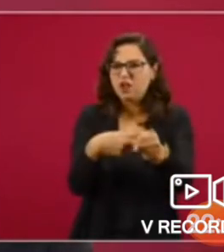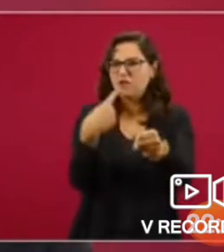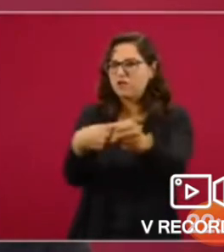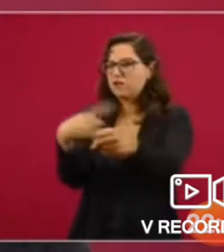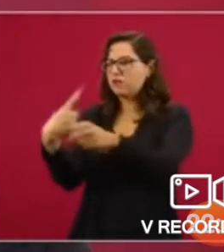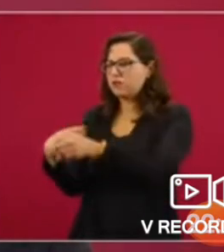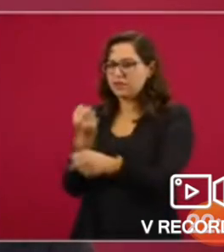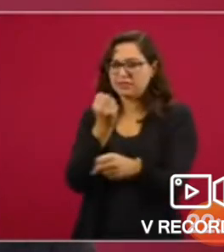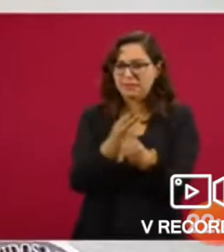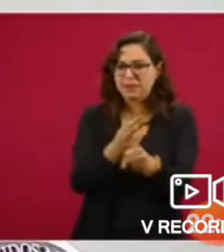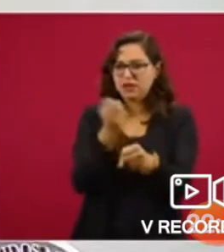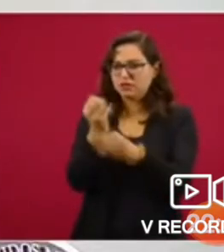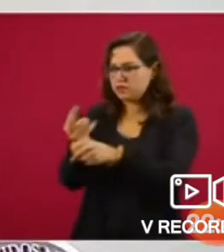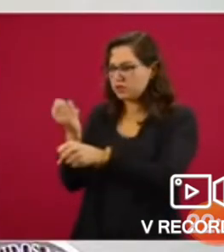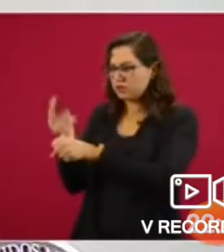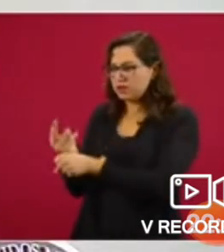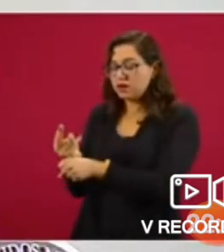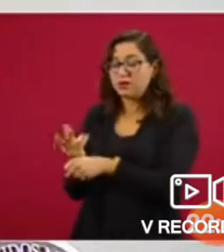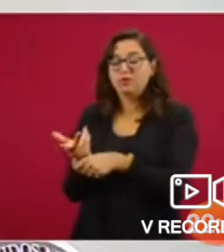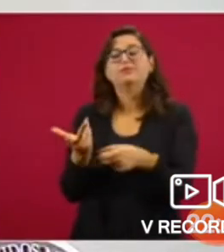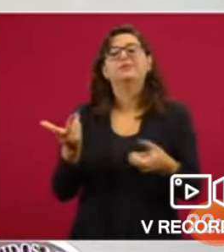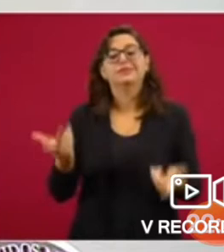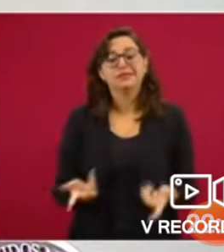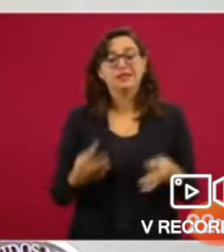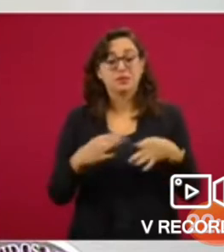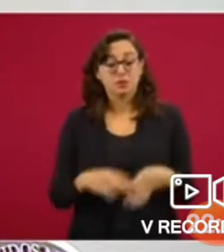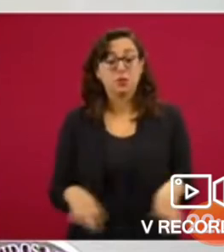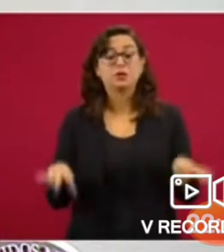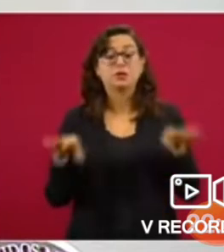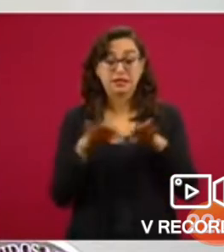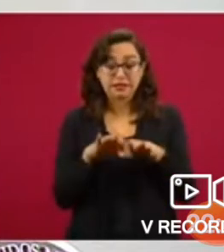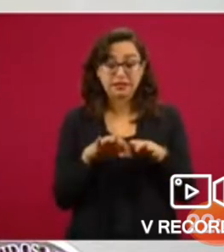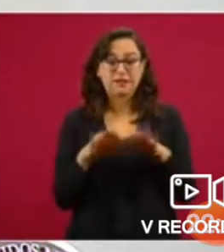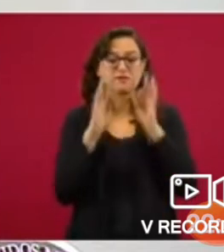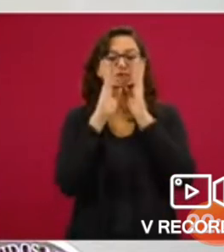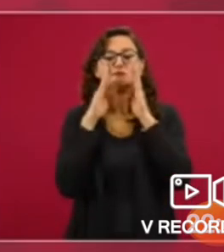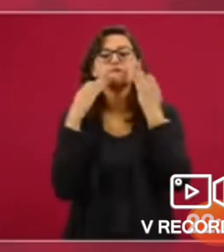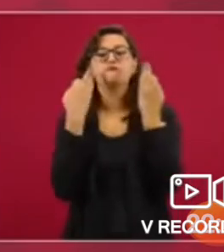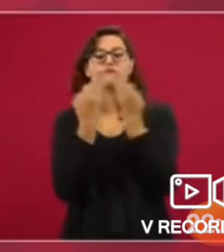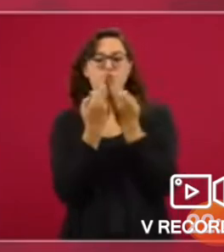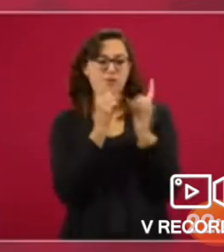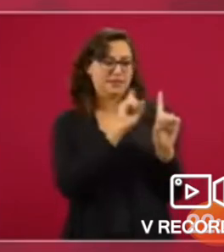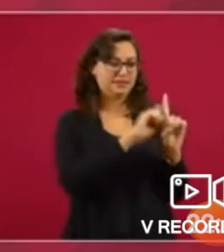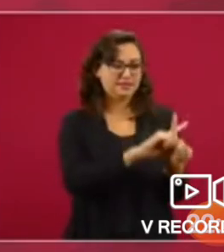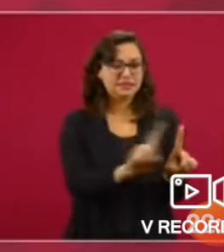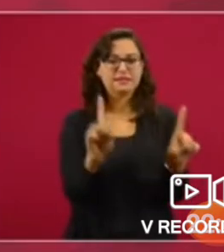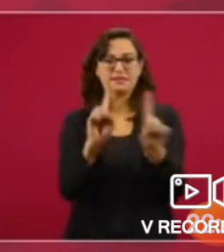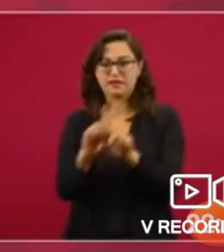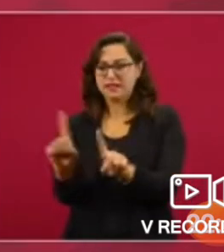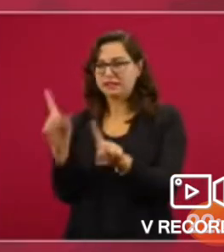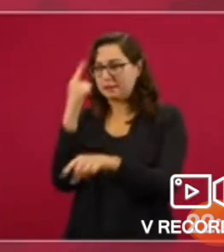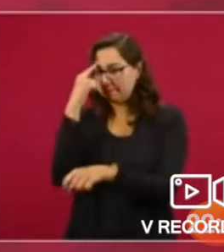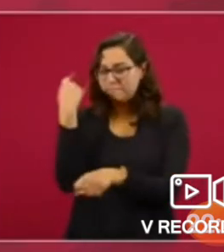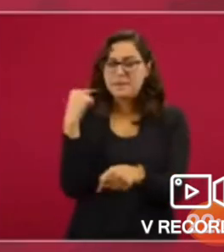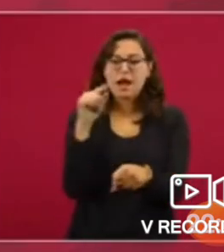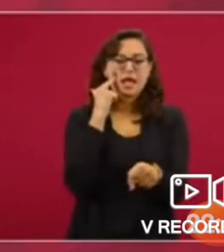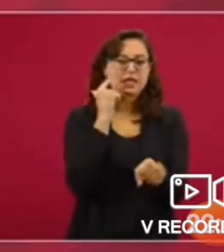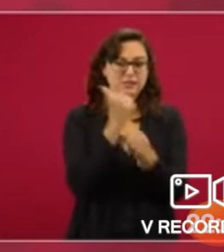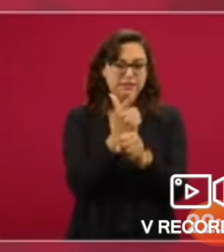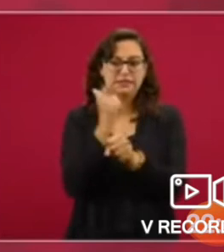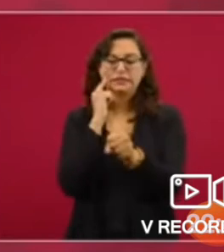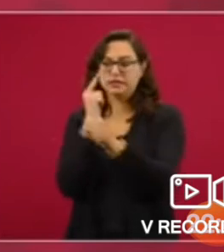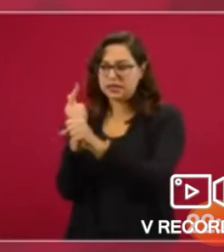tener la capacidad de detección oportuna es importante utilizar los distintos mecanismos de detección de casos de enfermedad